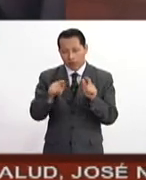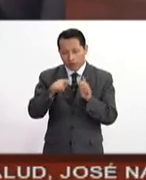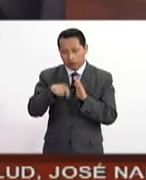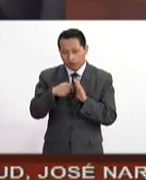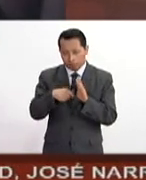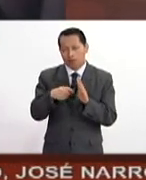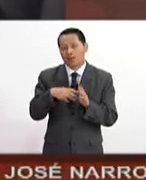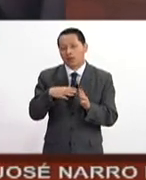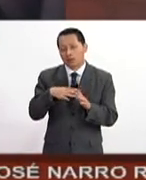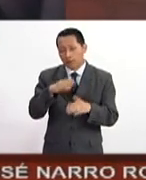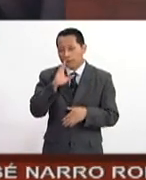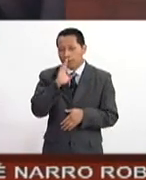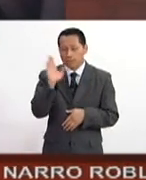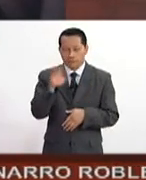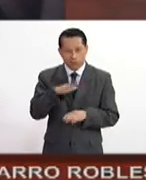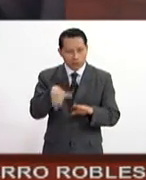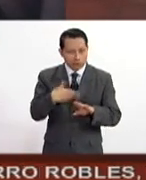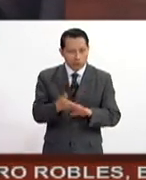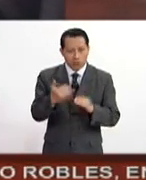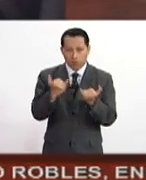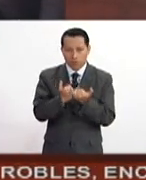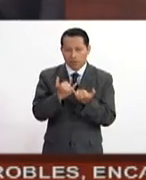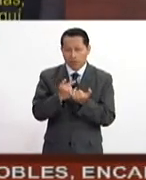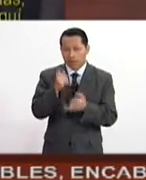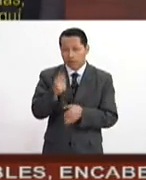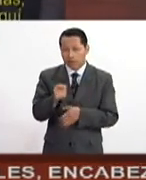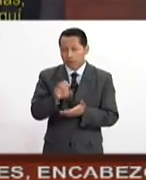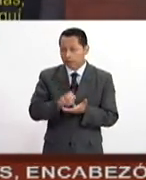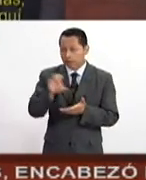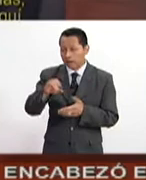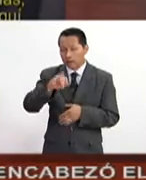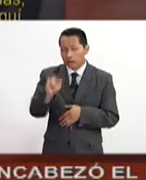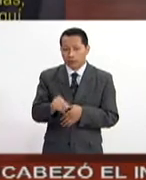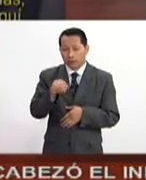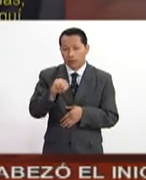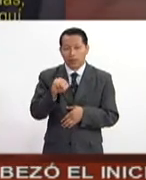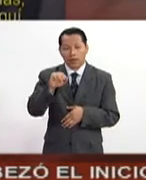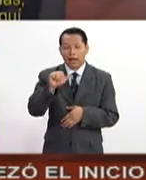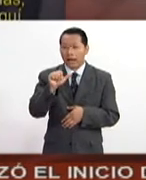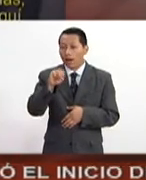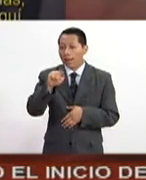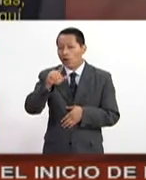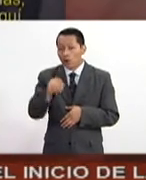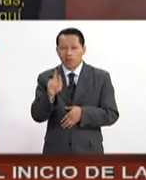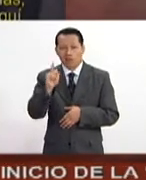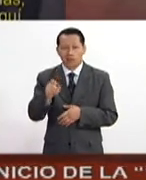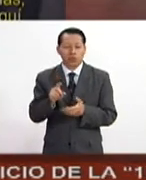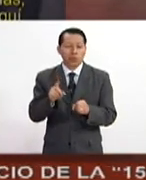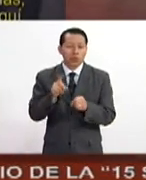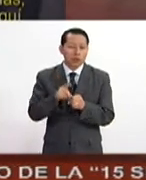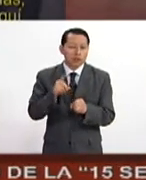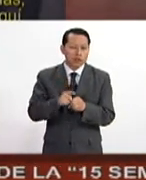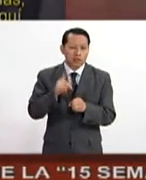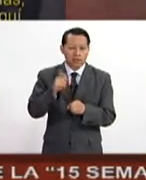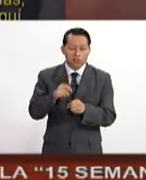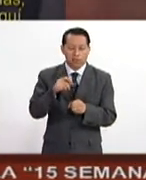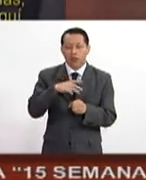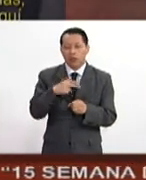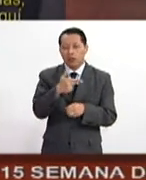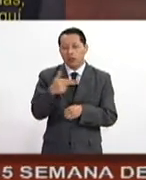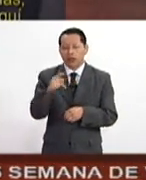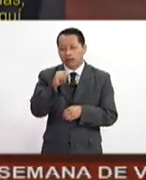muy cobarde en su contra, aclaró que el dinero nunca llegó a López Obrador y que era una donación para Morena que se hizo en el Hotel Terranova